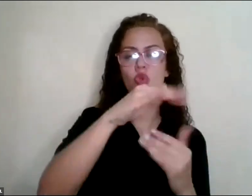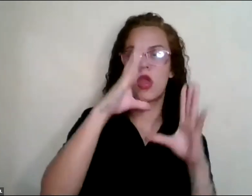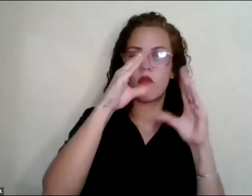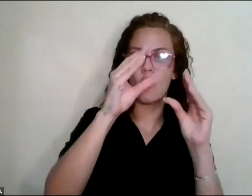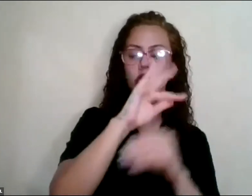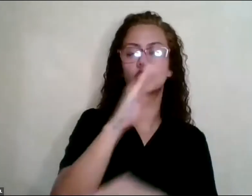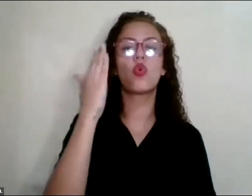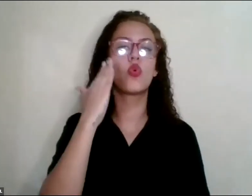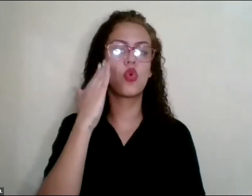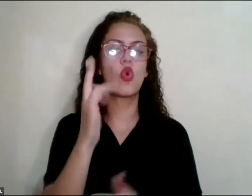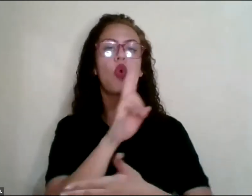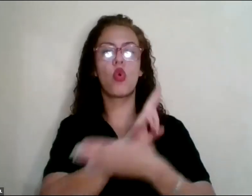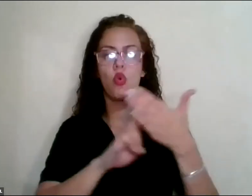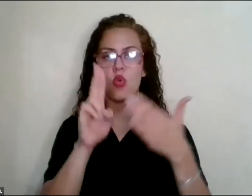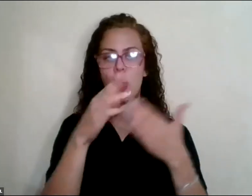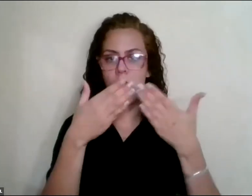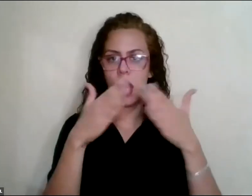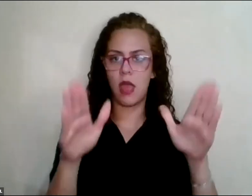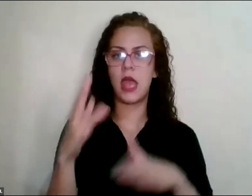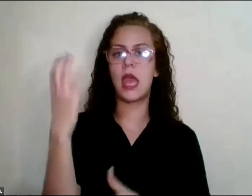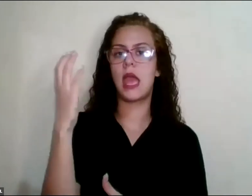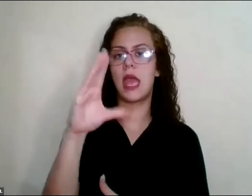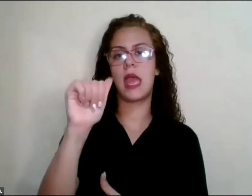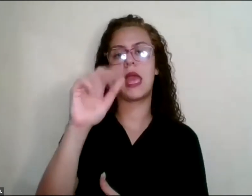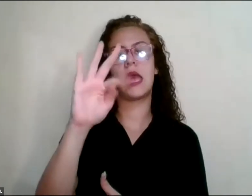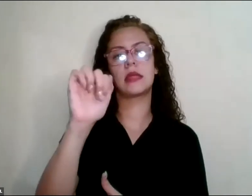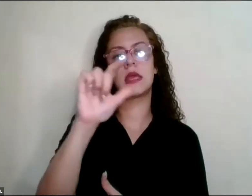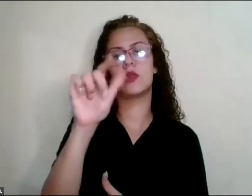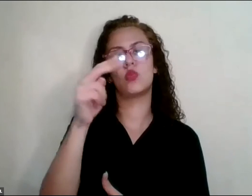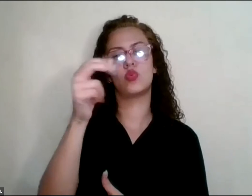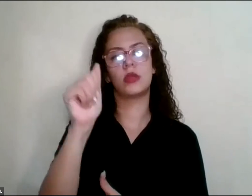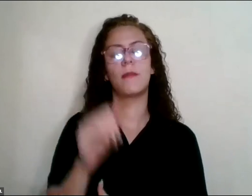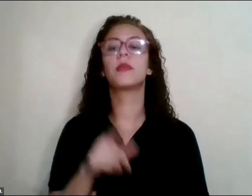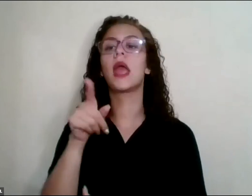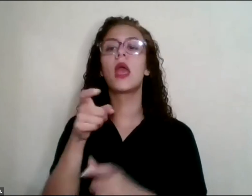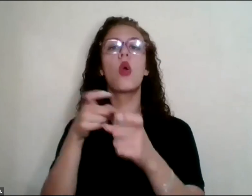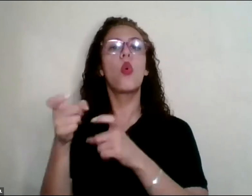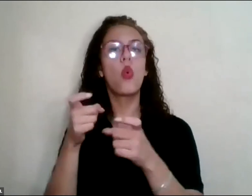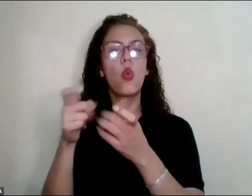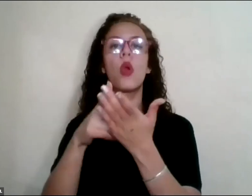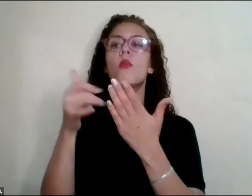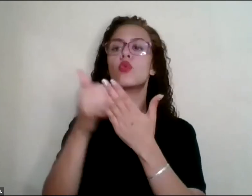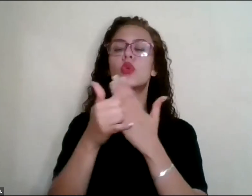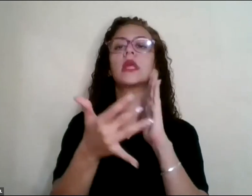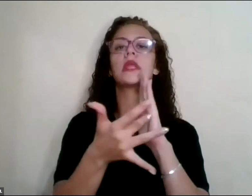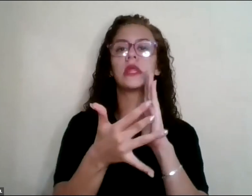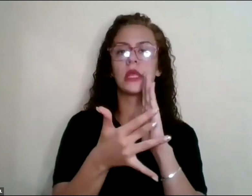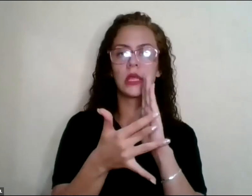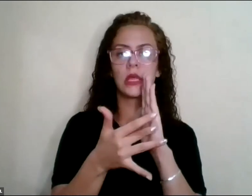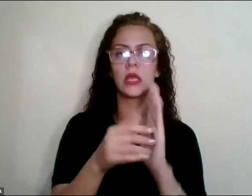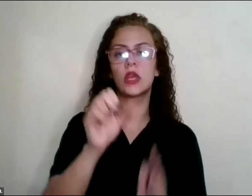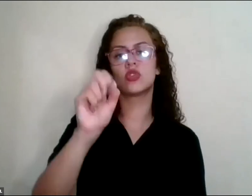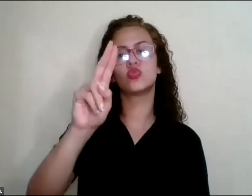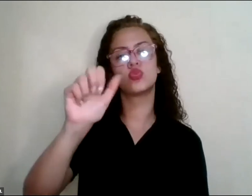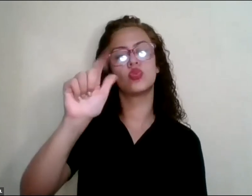conocimiento de la Universidad Abierta de Cataluña. Coordina proyectos de las tecnologías en Sulabatsu